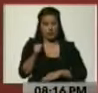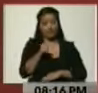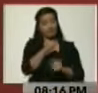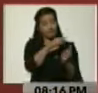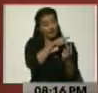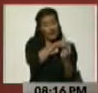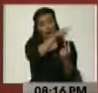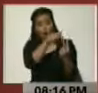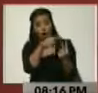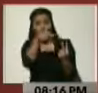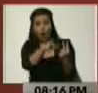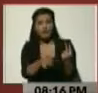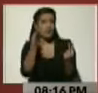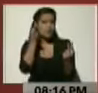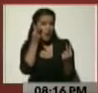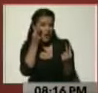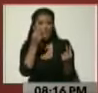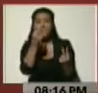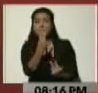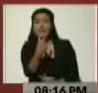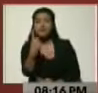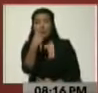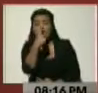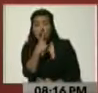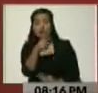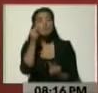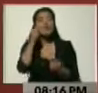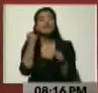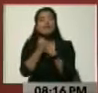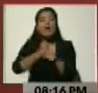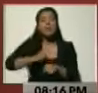Pérez Soler, de 21 años de edad, oficial de Politáchira.